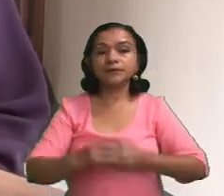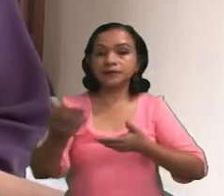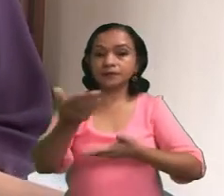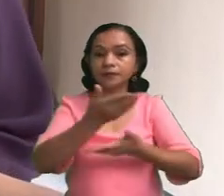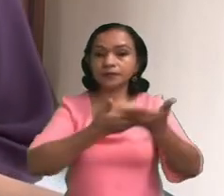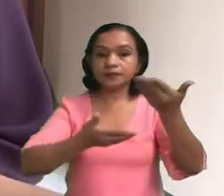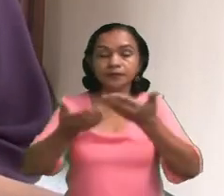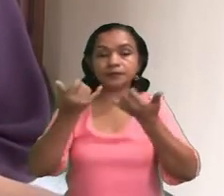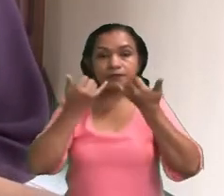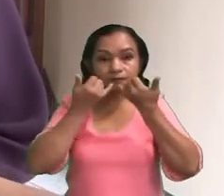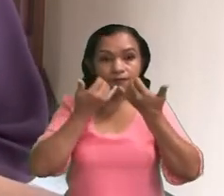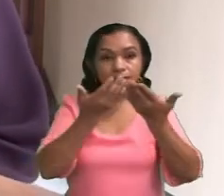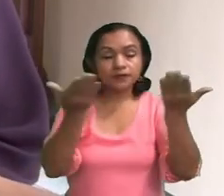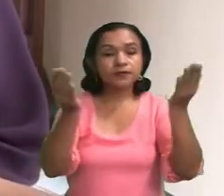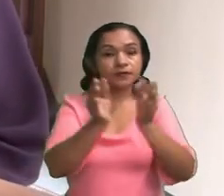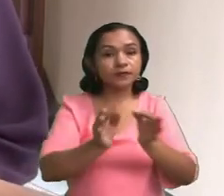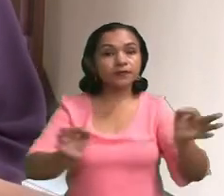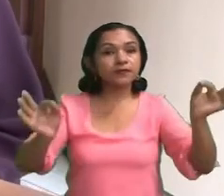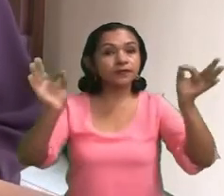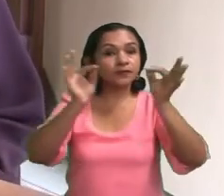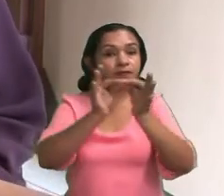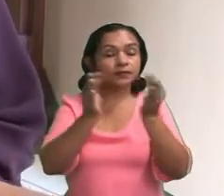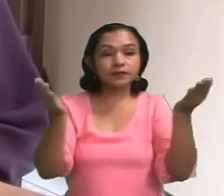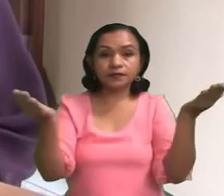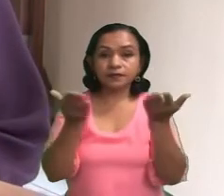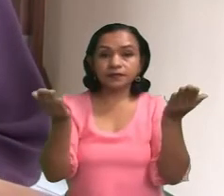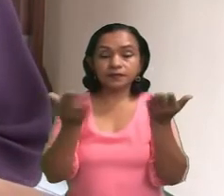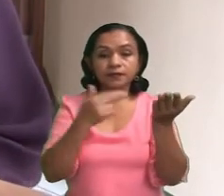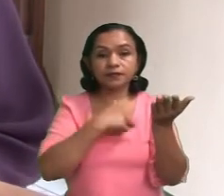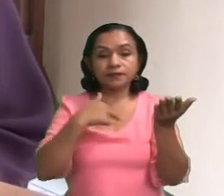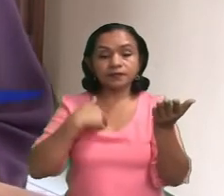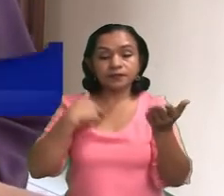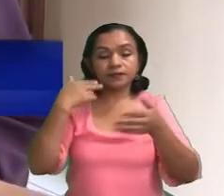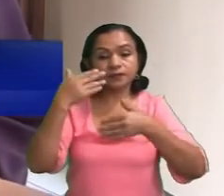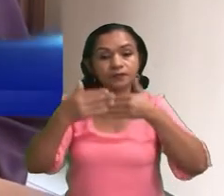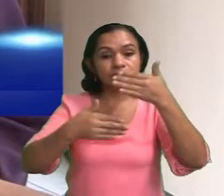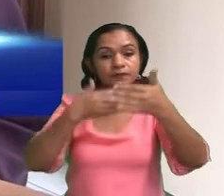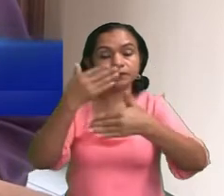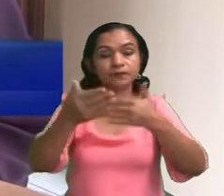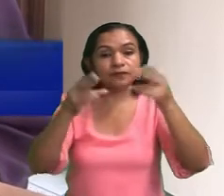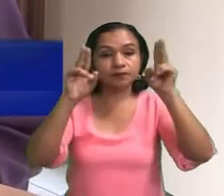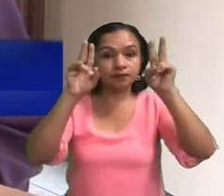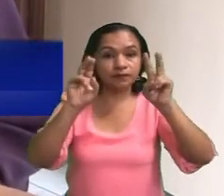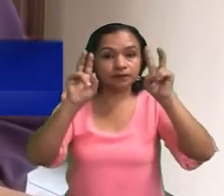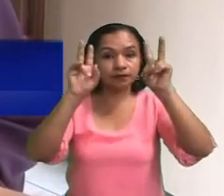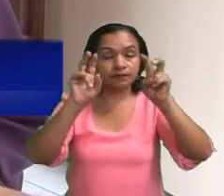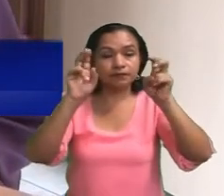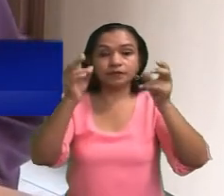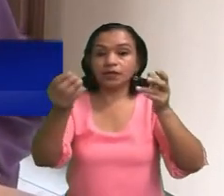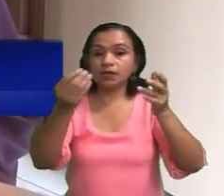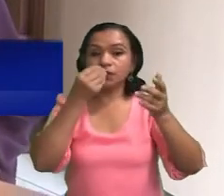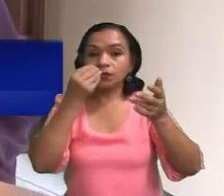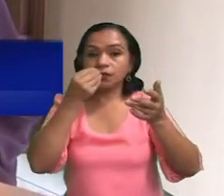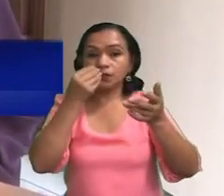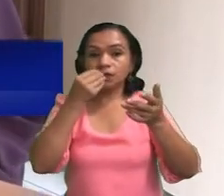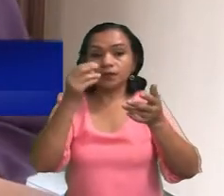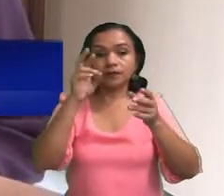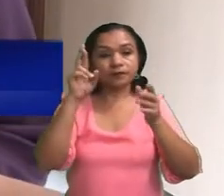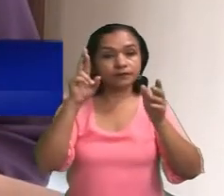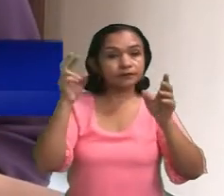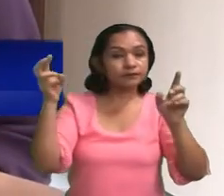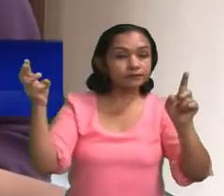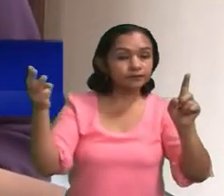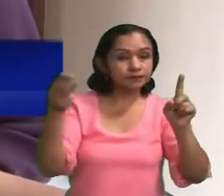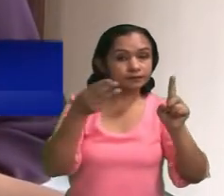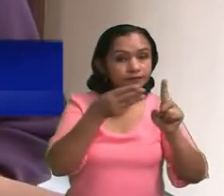Compartiendo alguna información importante sobre cómo está evolucionando el tema de la nutrición a nivel regional, pero